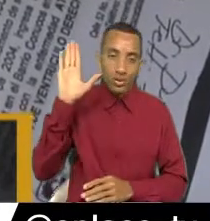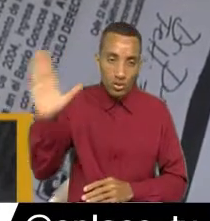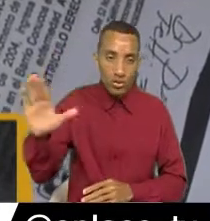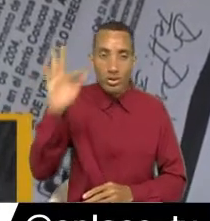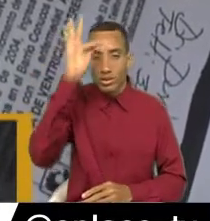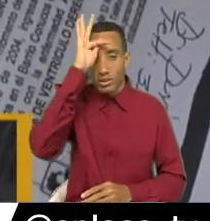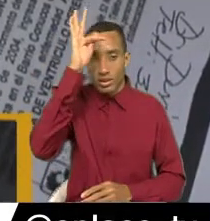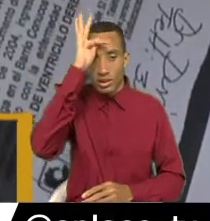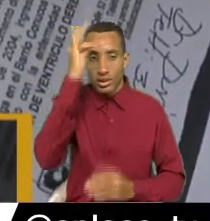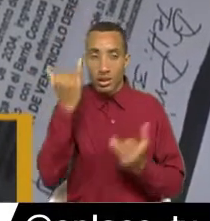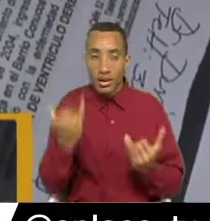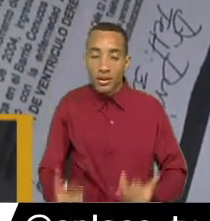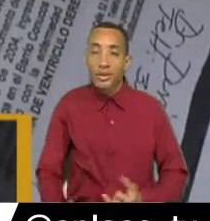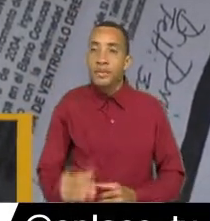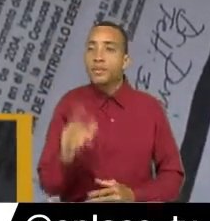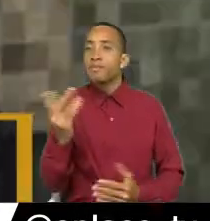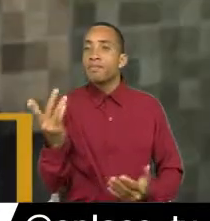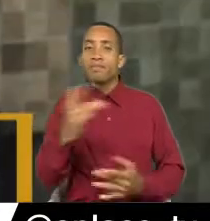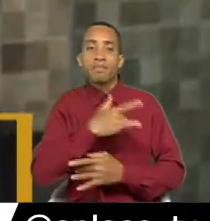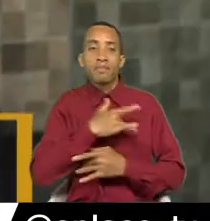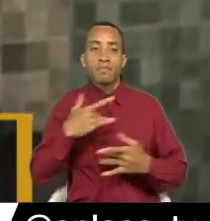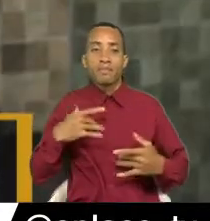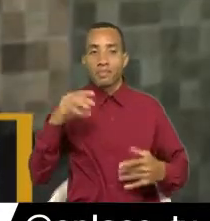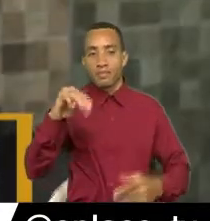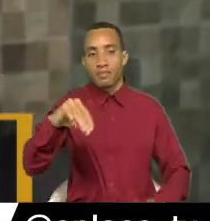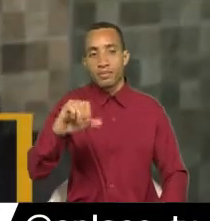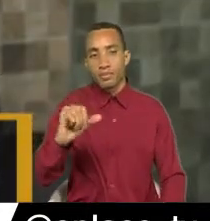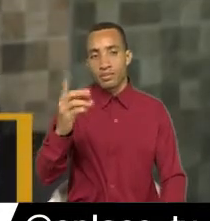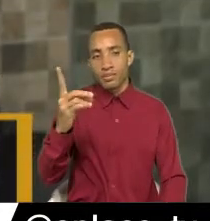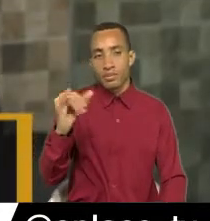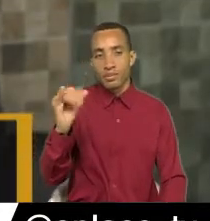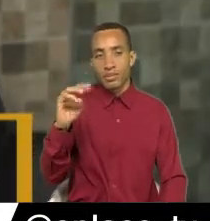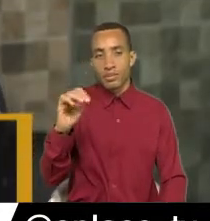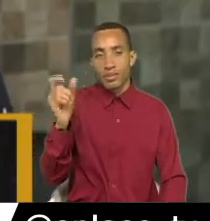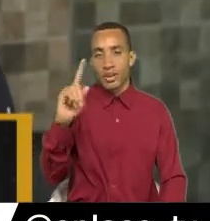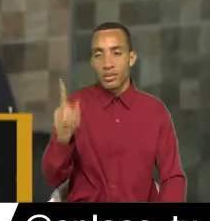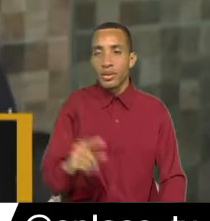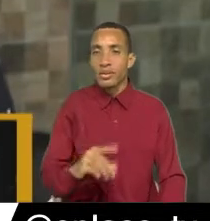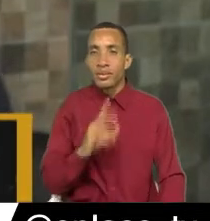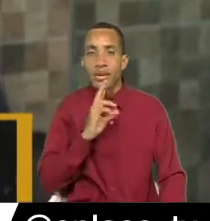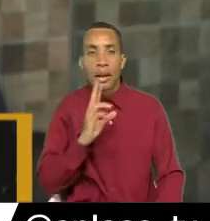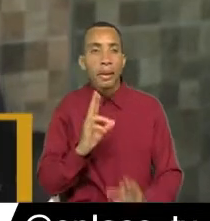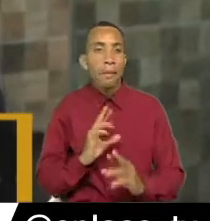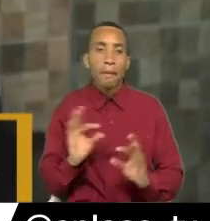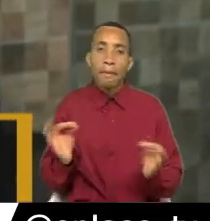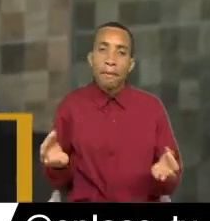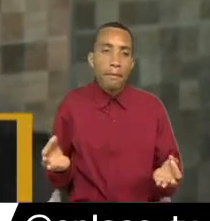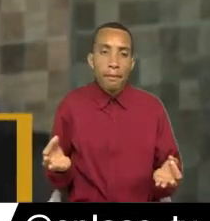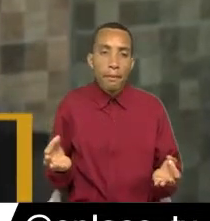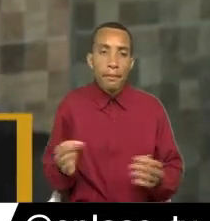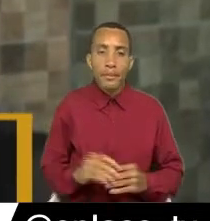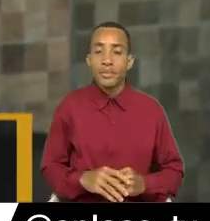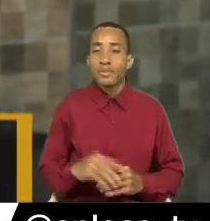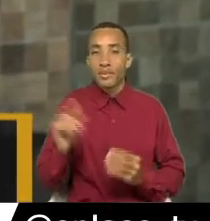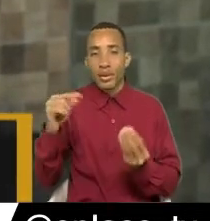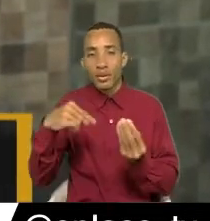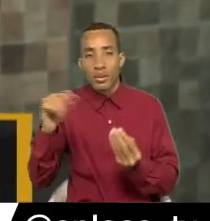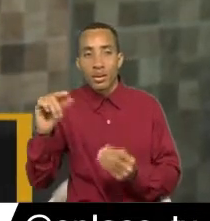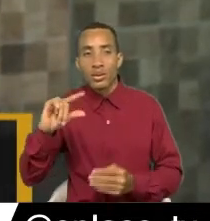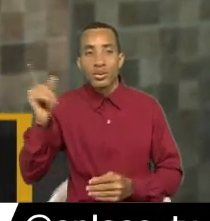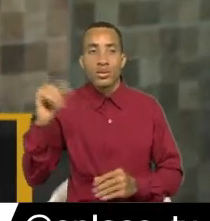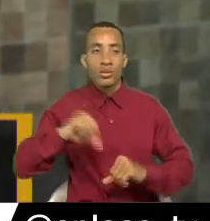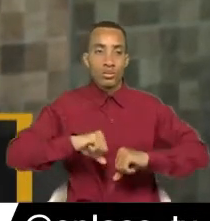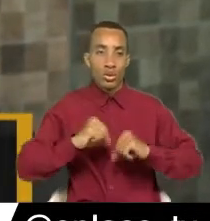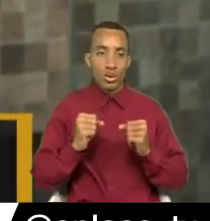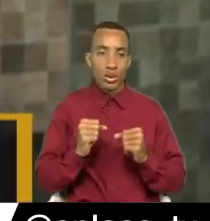hoy Medimás no se ha manifestado, por el contrario, mandaron una aprobación para una clínica en Bogotá